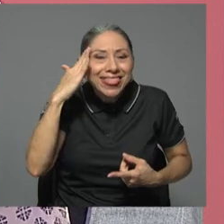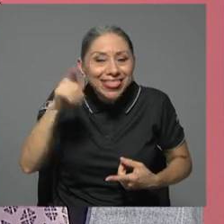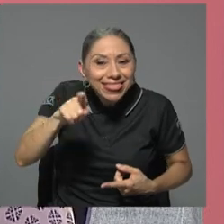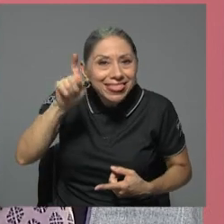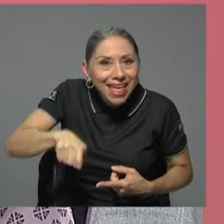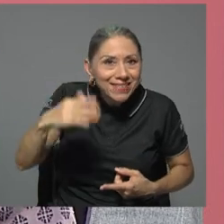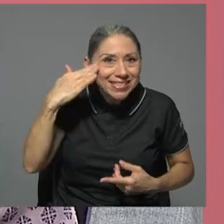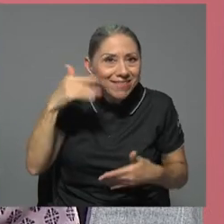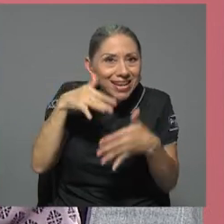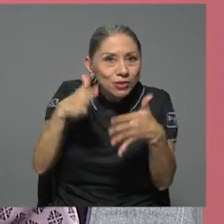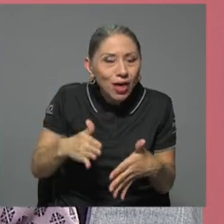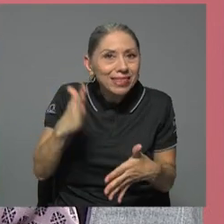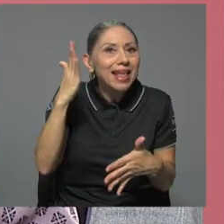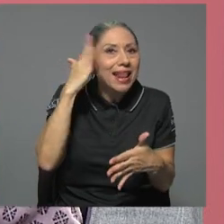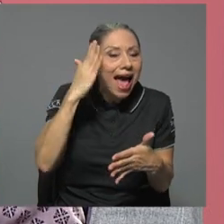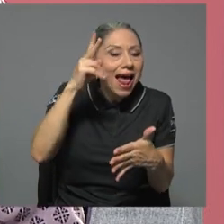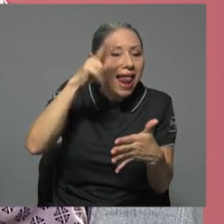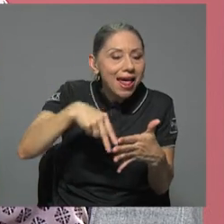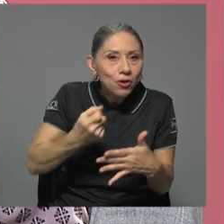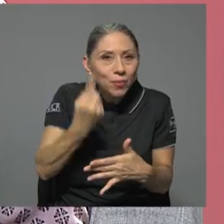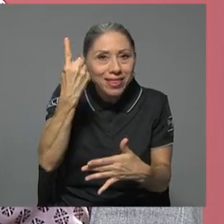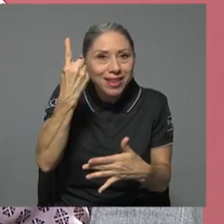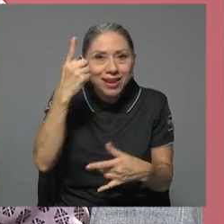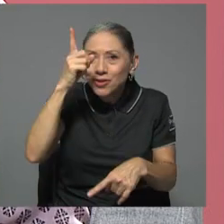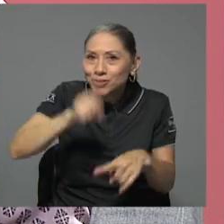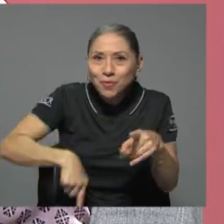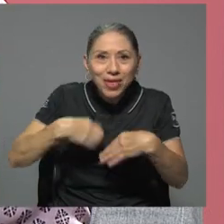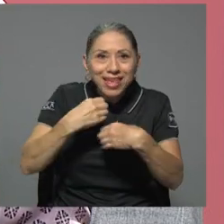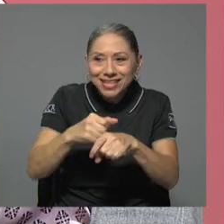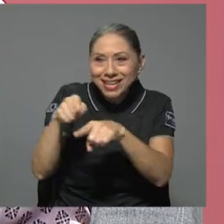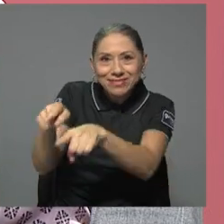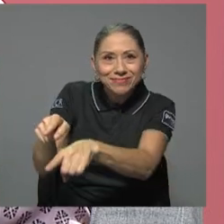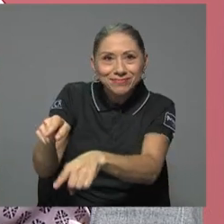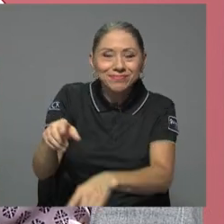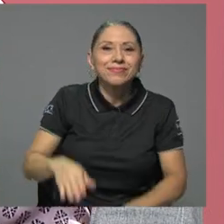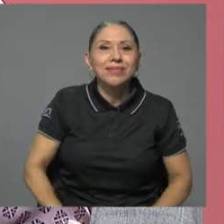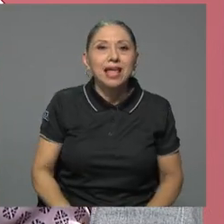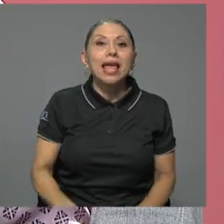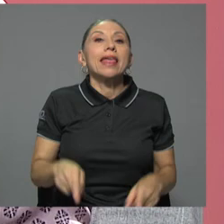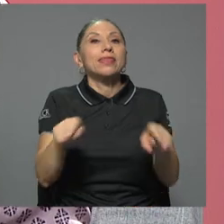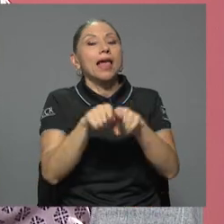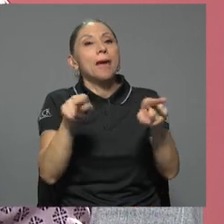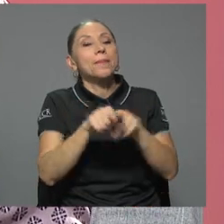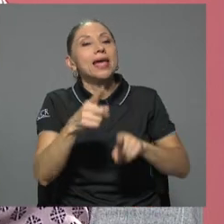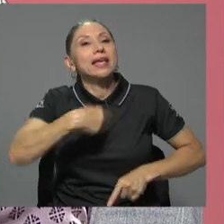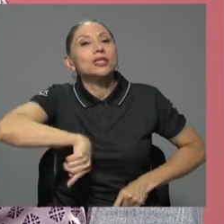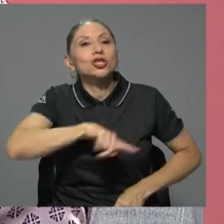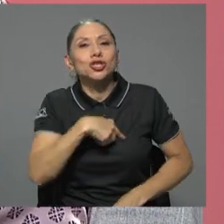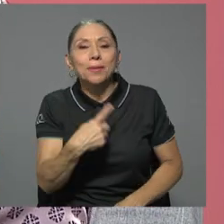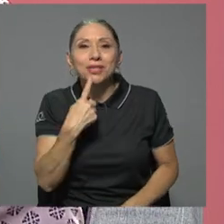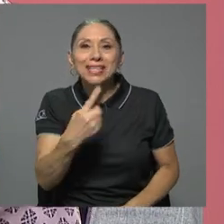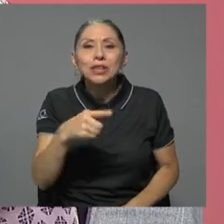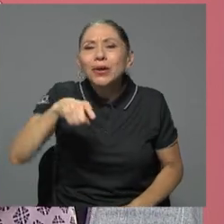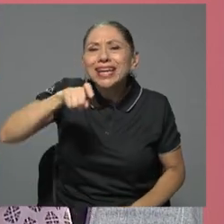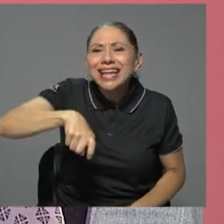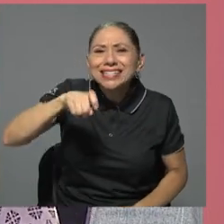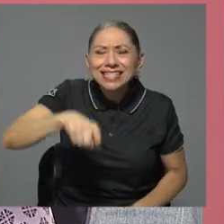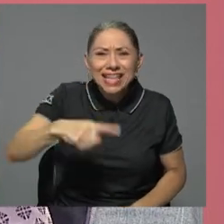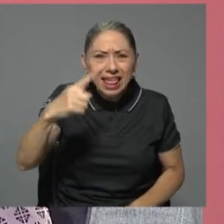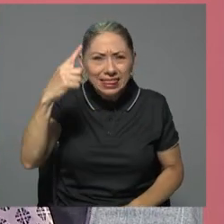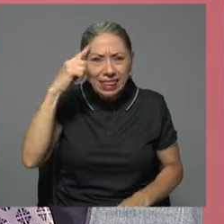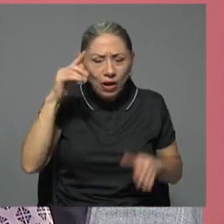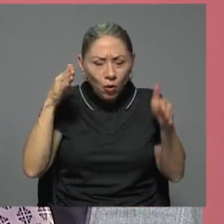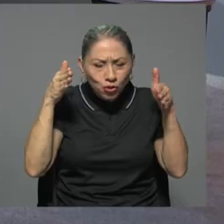de lo que no se puede hacer eso entonces es la necesidad la otra cosa que estamos diciendo es la necesidad de concentrarse en las